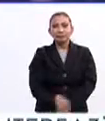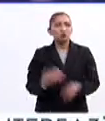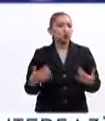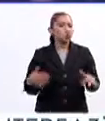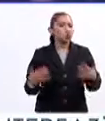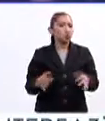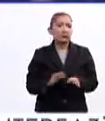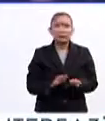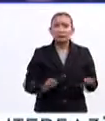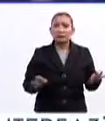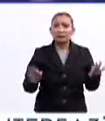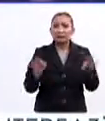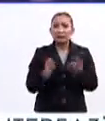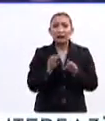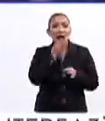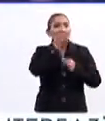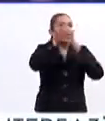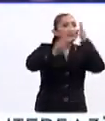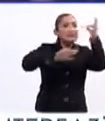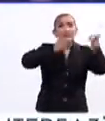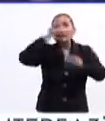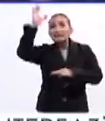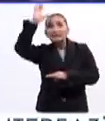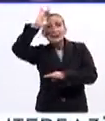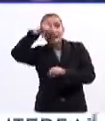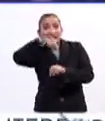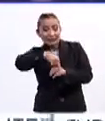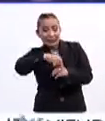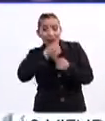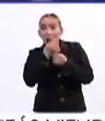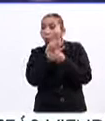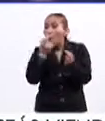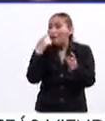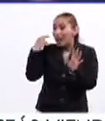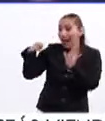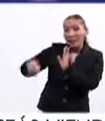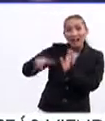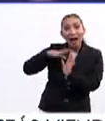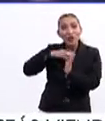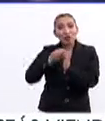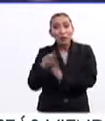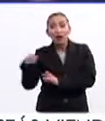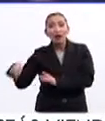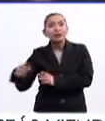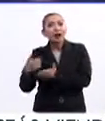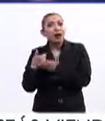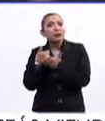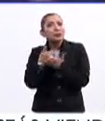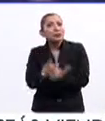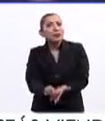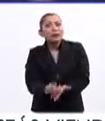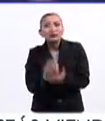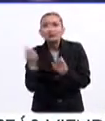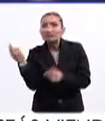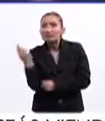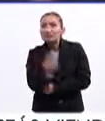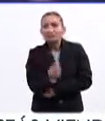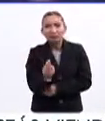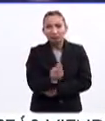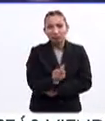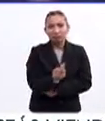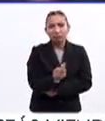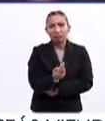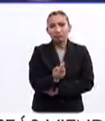importantísimo. La divulgación de la ciencia es un arma imprescindible